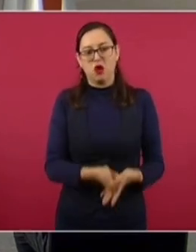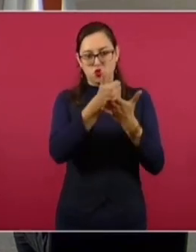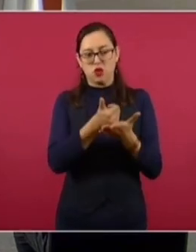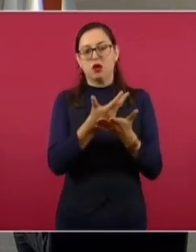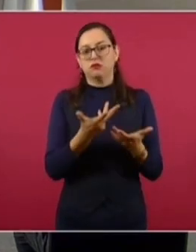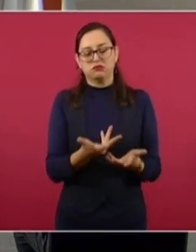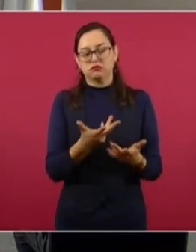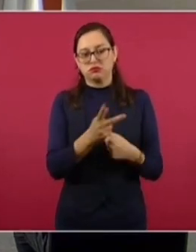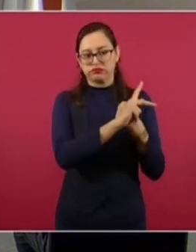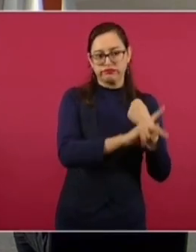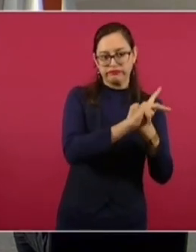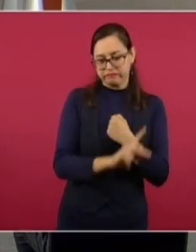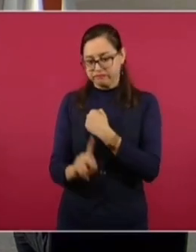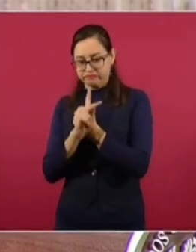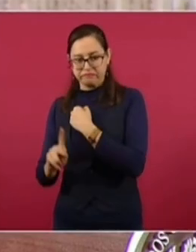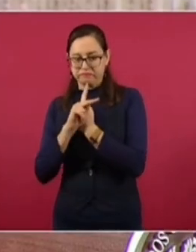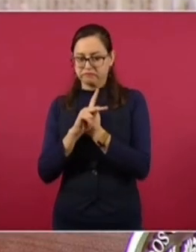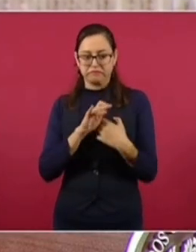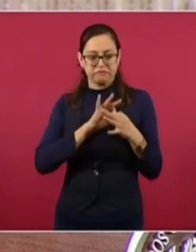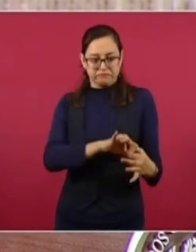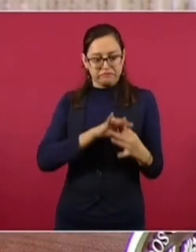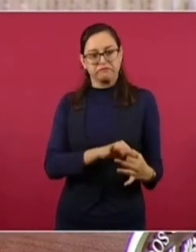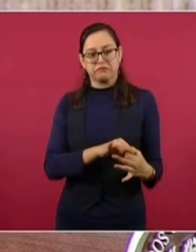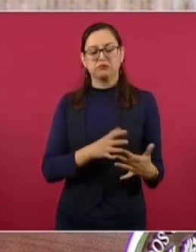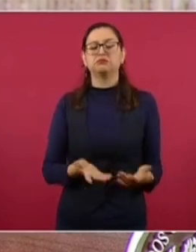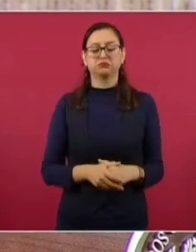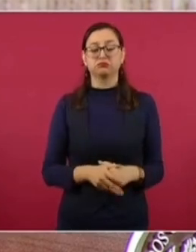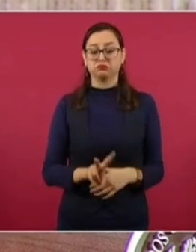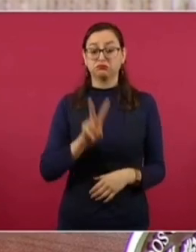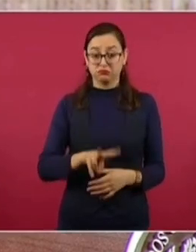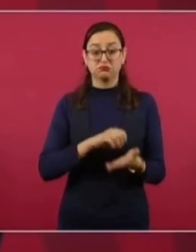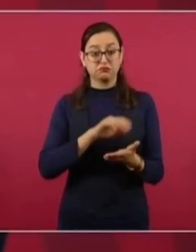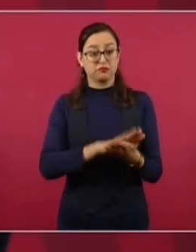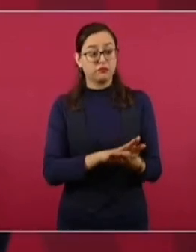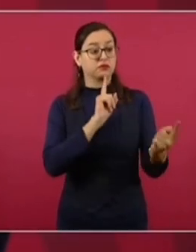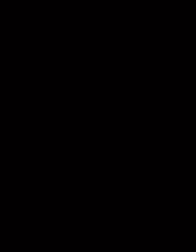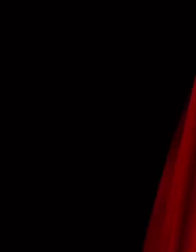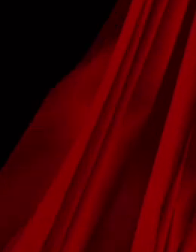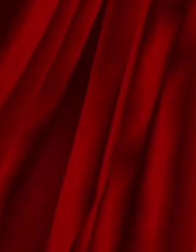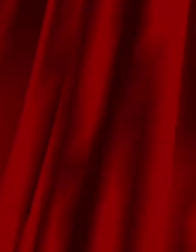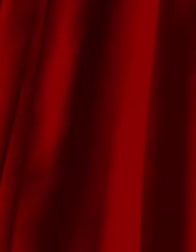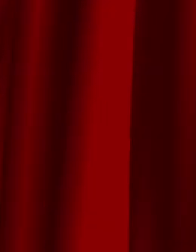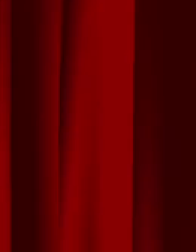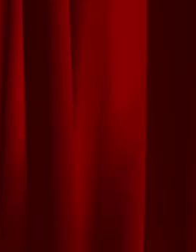los órdenes. Entonces fue muy buena entrevista, muy buena gira, muy buen encuentro.